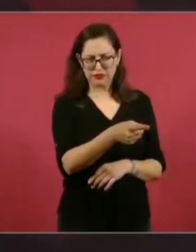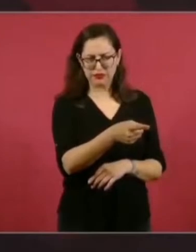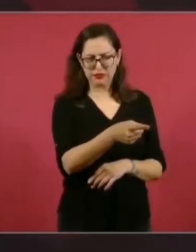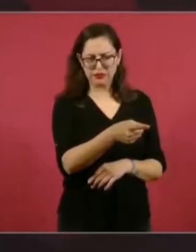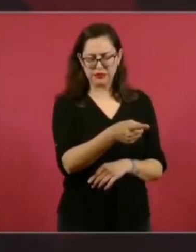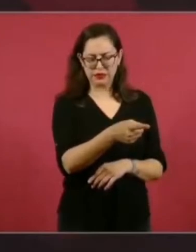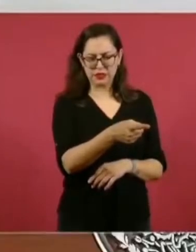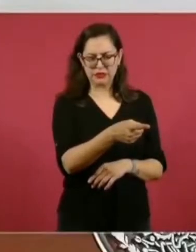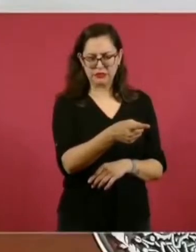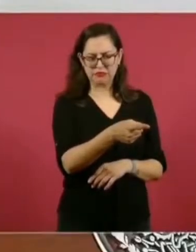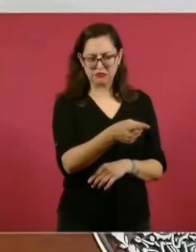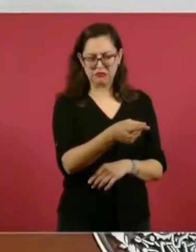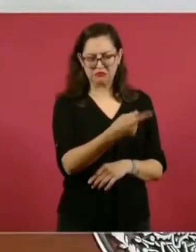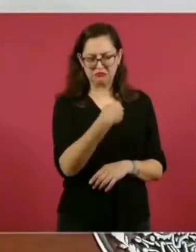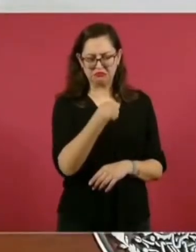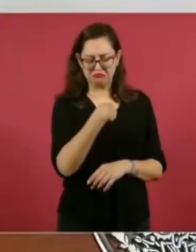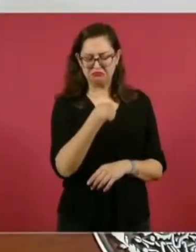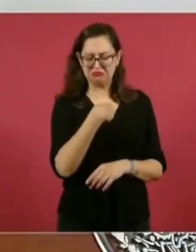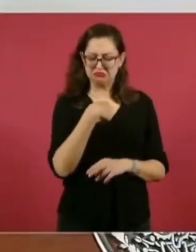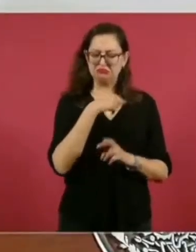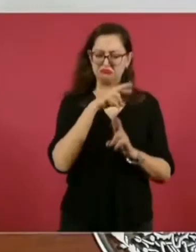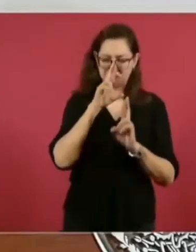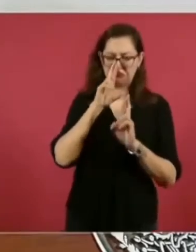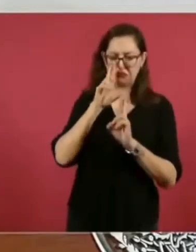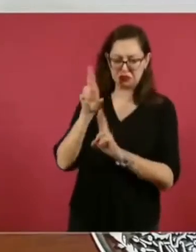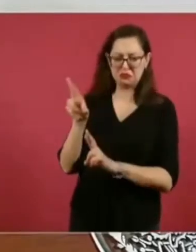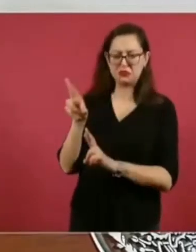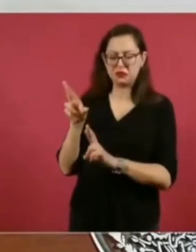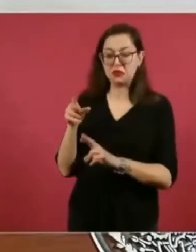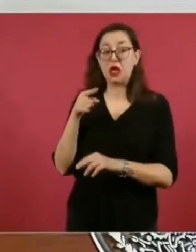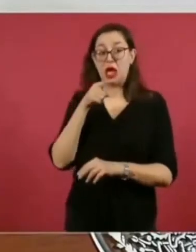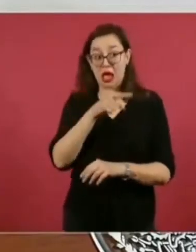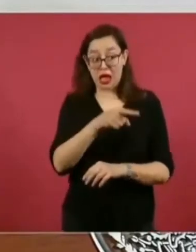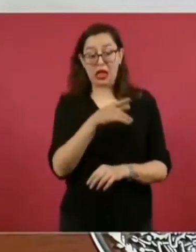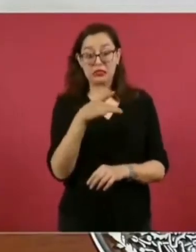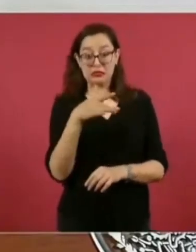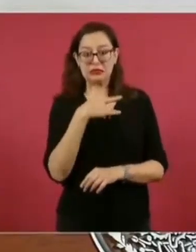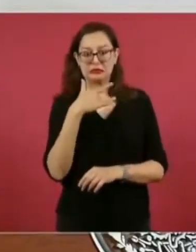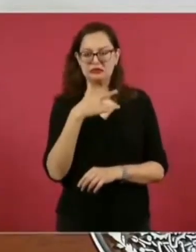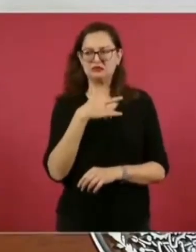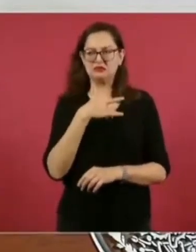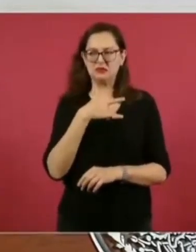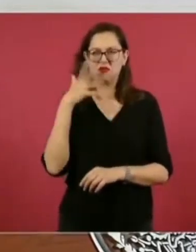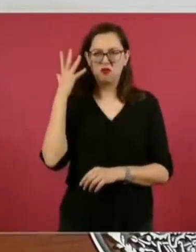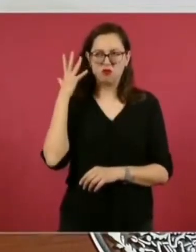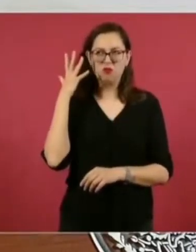concebir esto que estamos viviendo, quizá no así, pero él sabía,